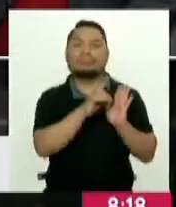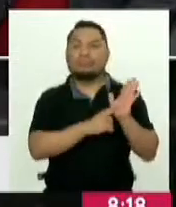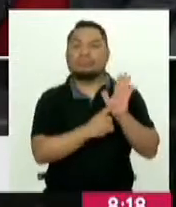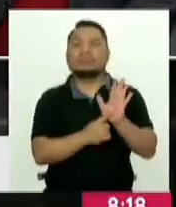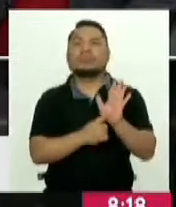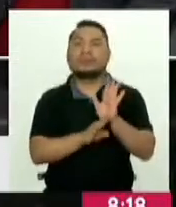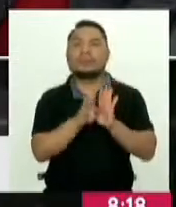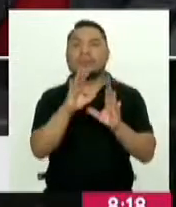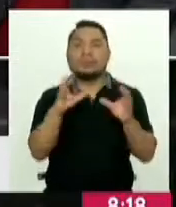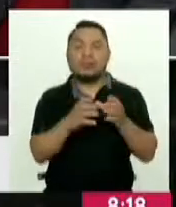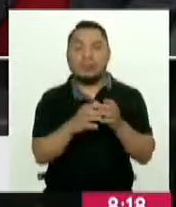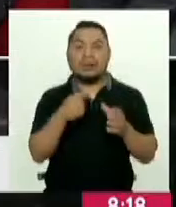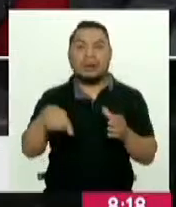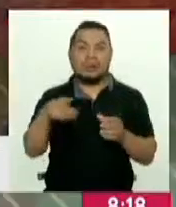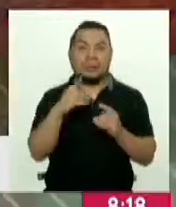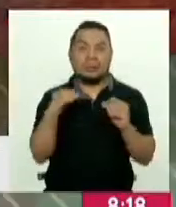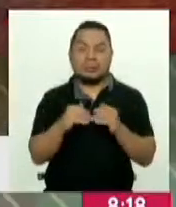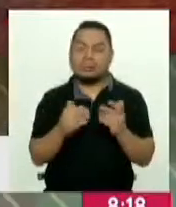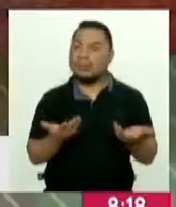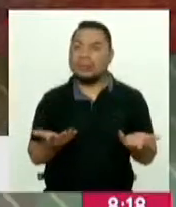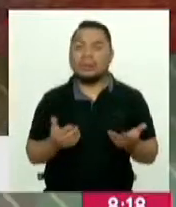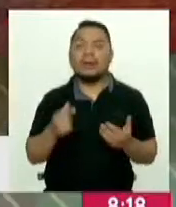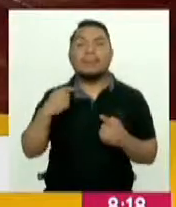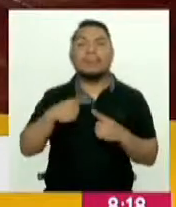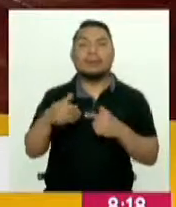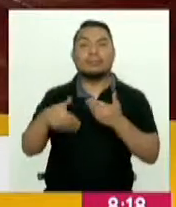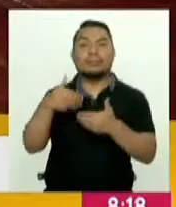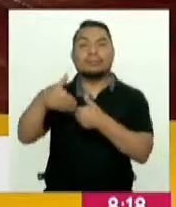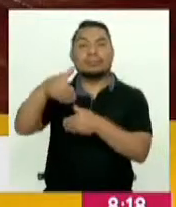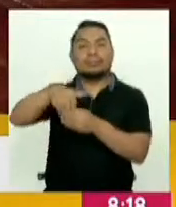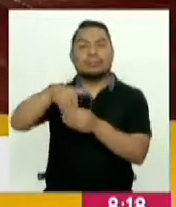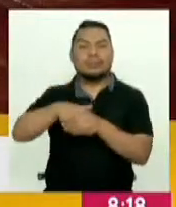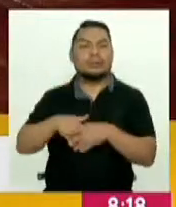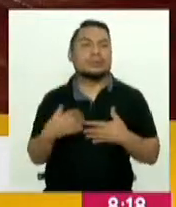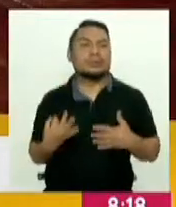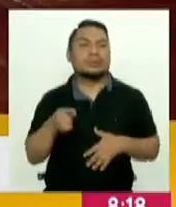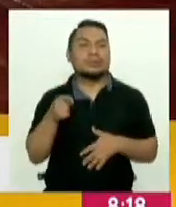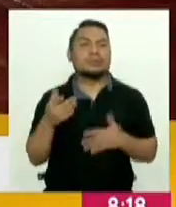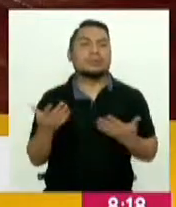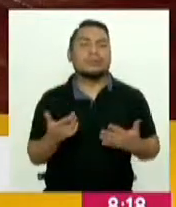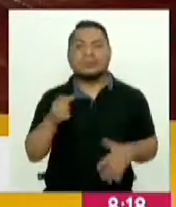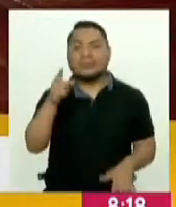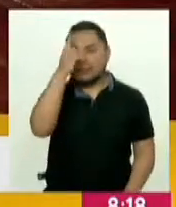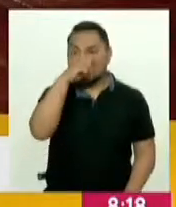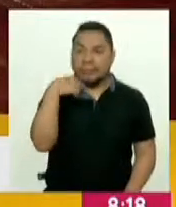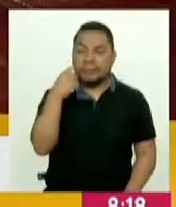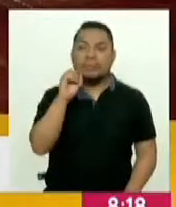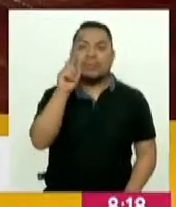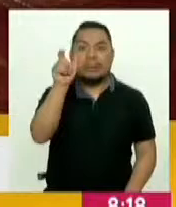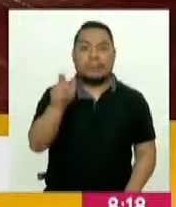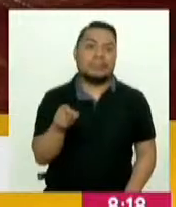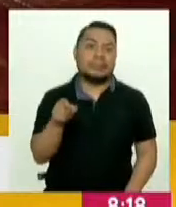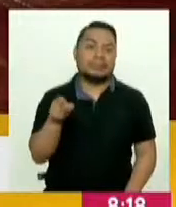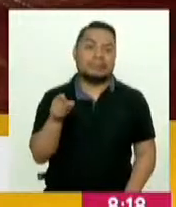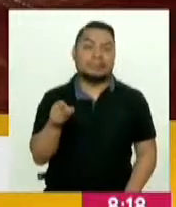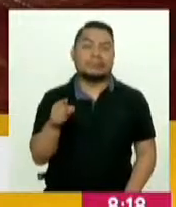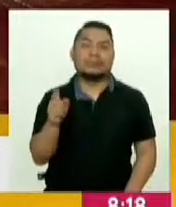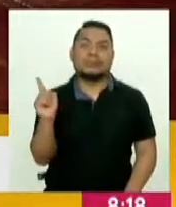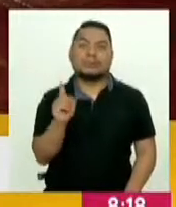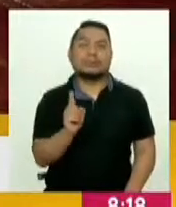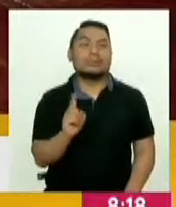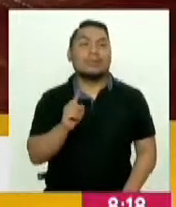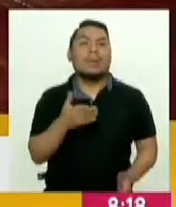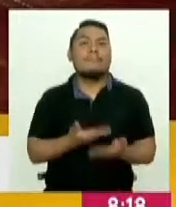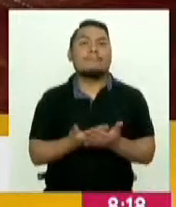a un verdadero crecimiento, desarrollo de la democracia, casi los procesos electorales están enmarcados en los rostros o en los personajes, siquiera en lo